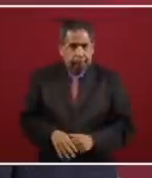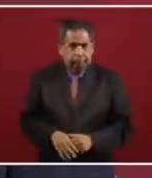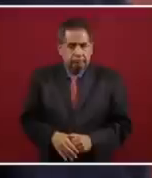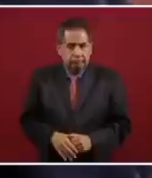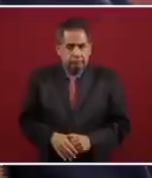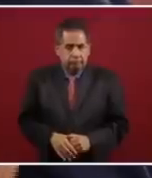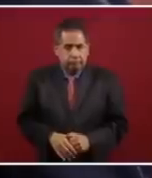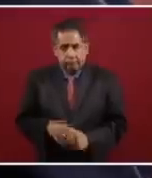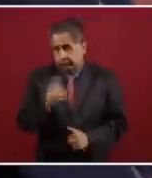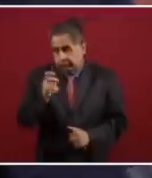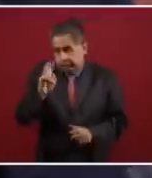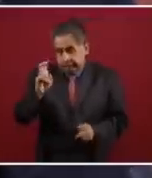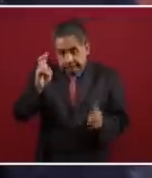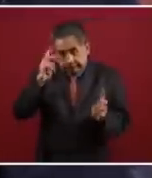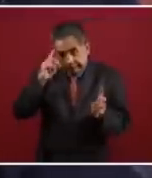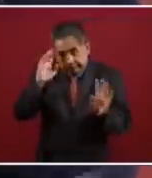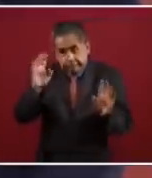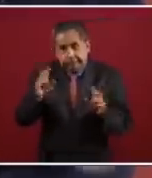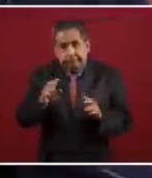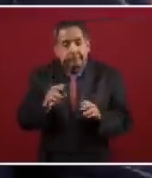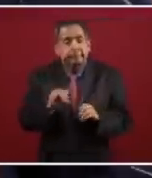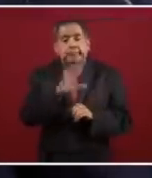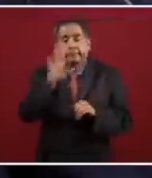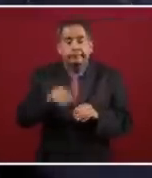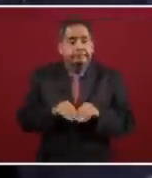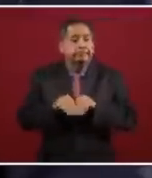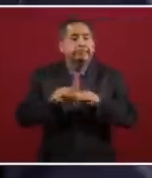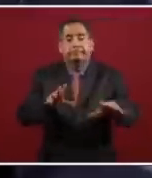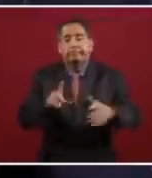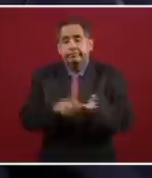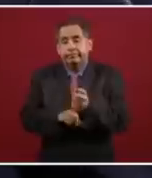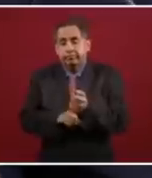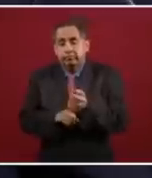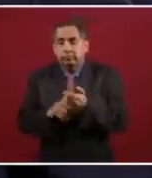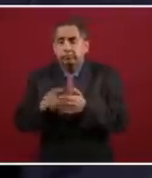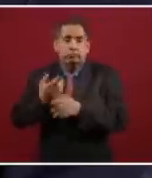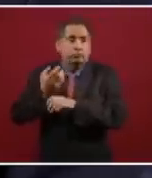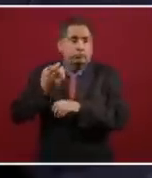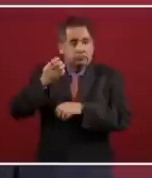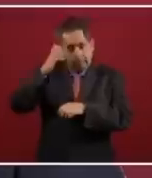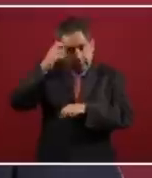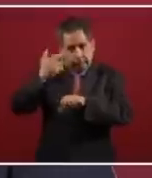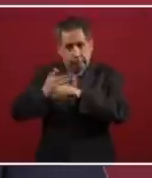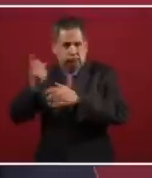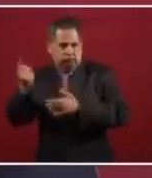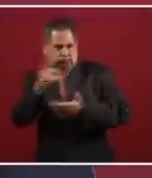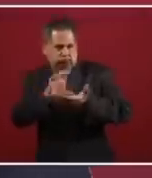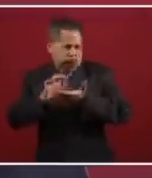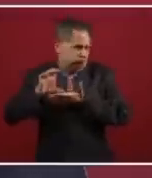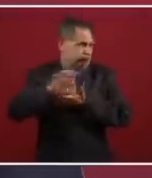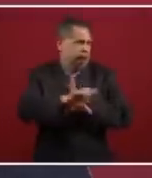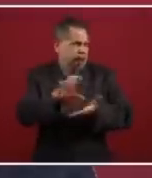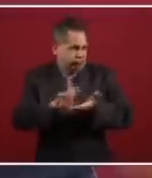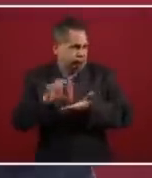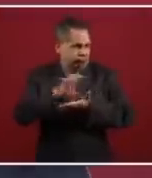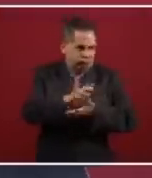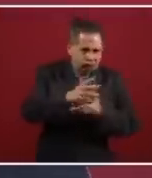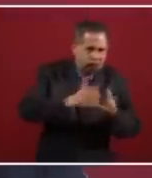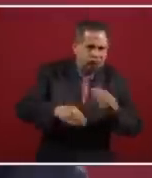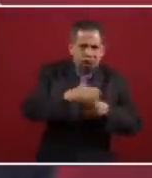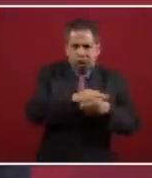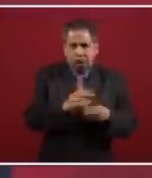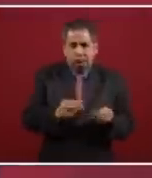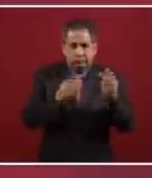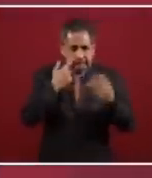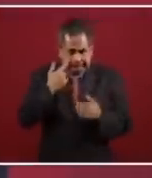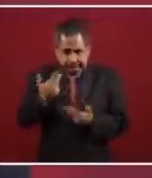Se suponía que iba a llegar la inversión extranjera a raudales, que iba a aumentar la producción.